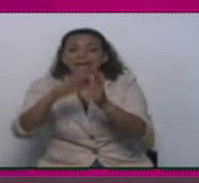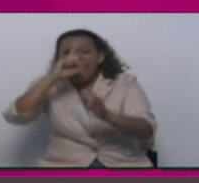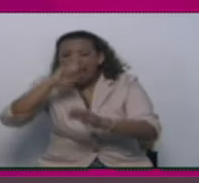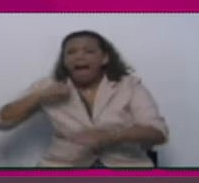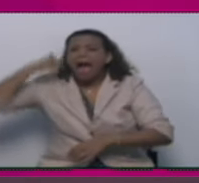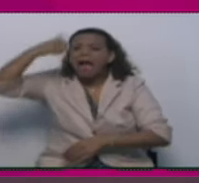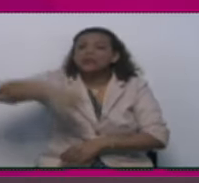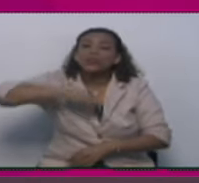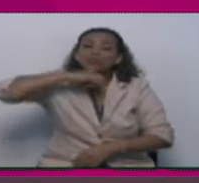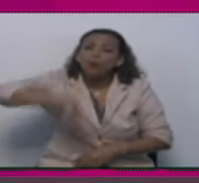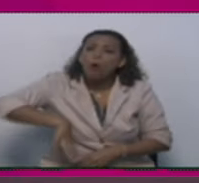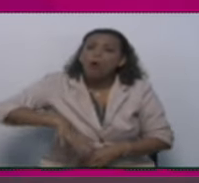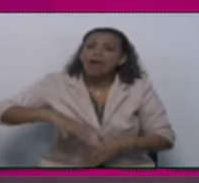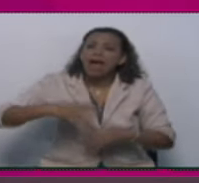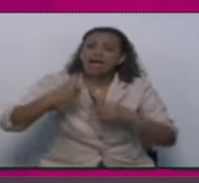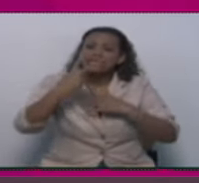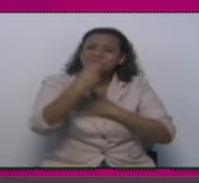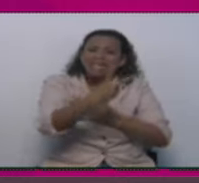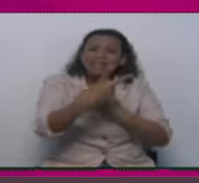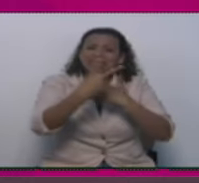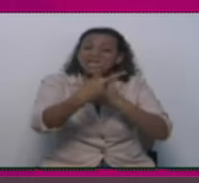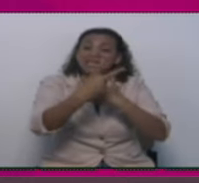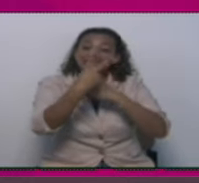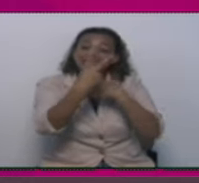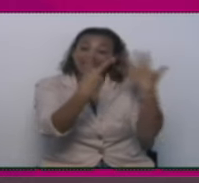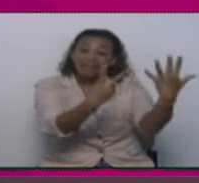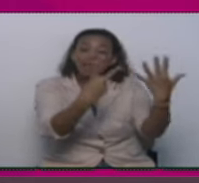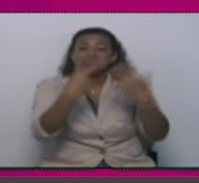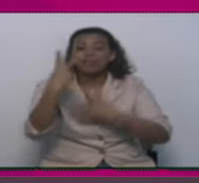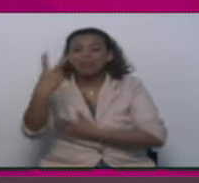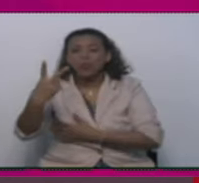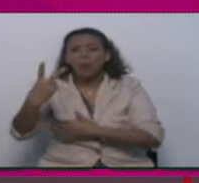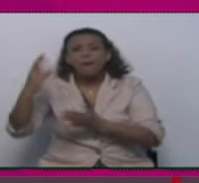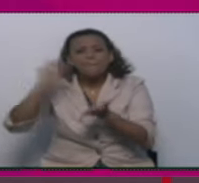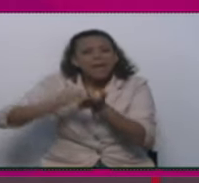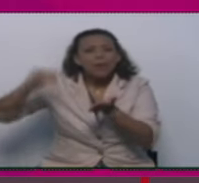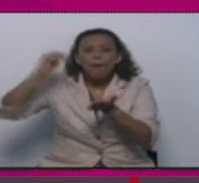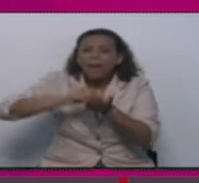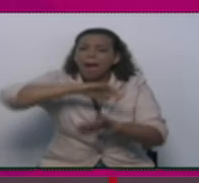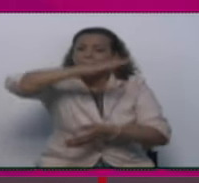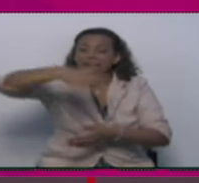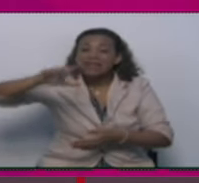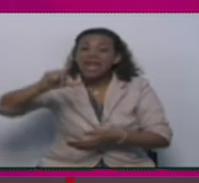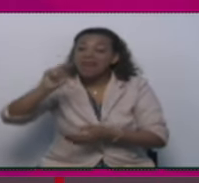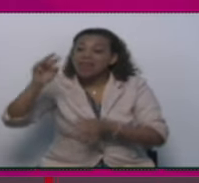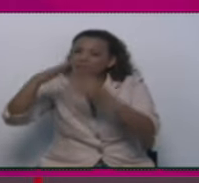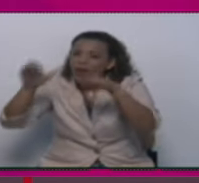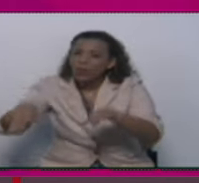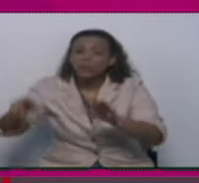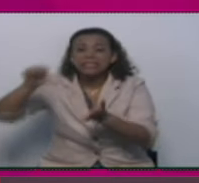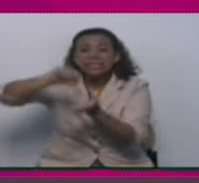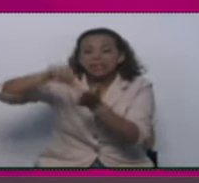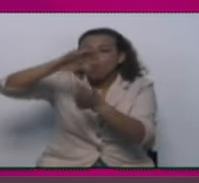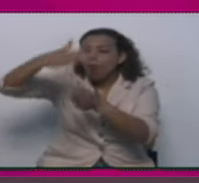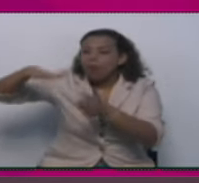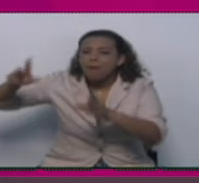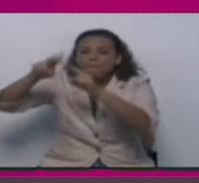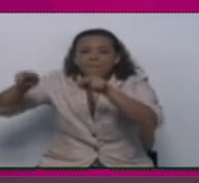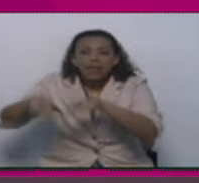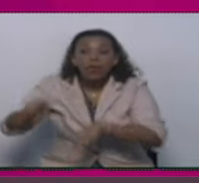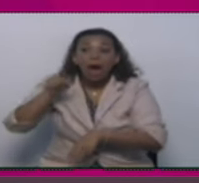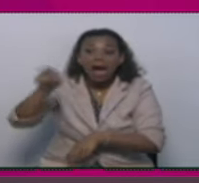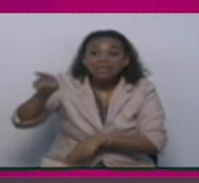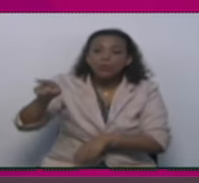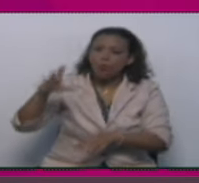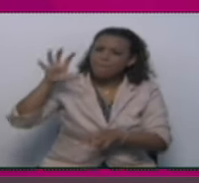le mencionaron 72 veces en la Biblia, la montaña del Líbano, el cedro del Líbano, porque ellos tienen